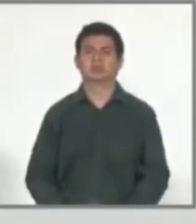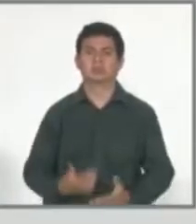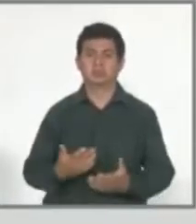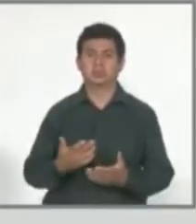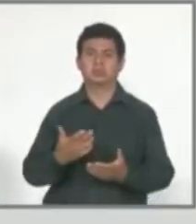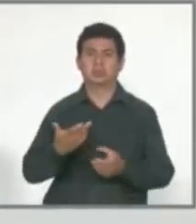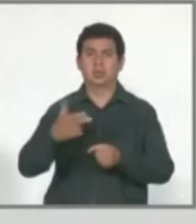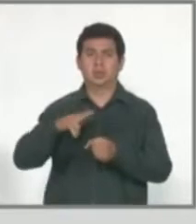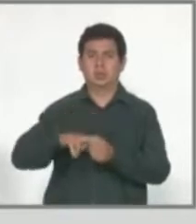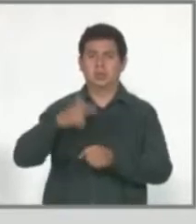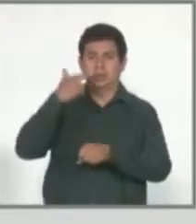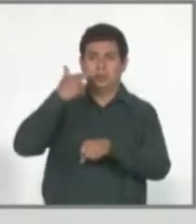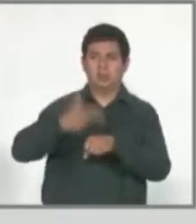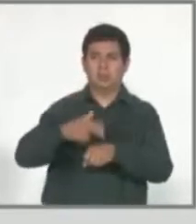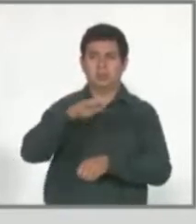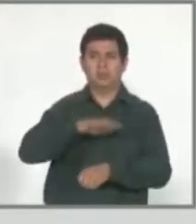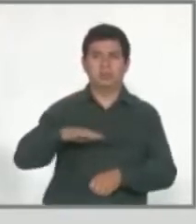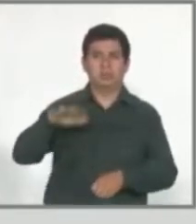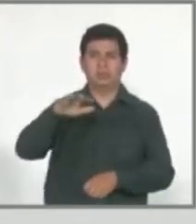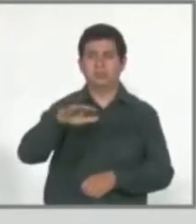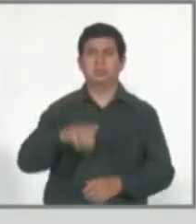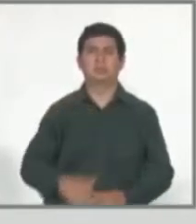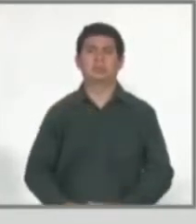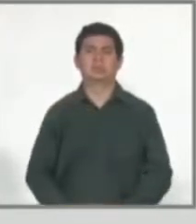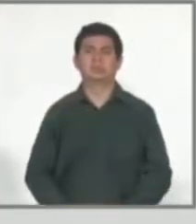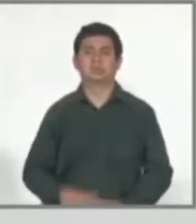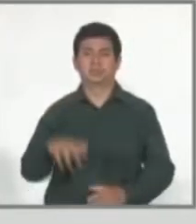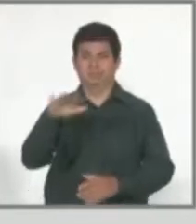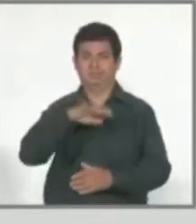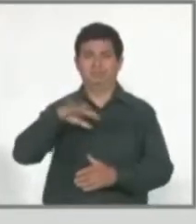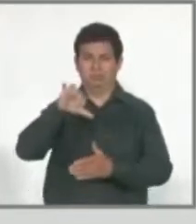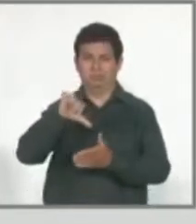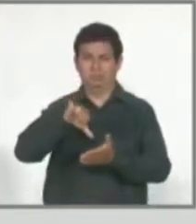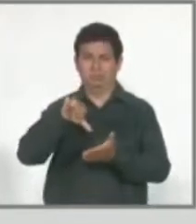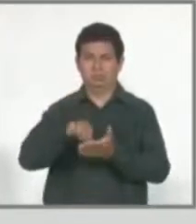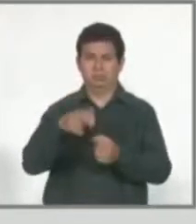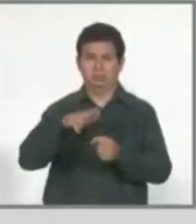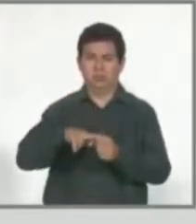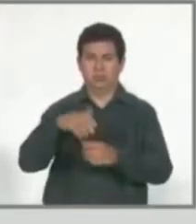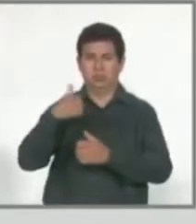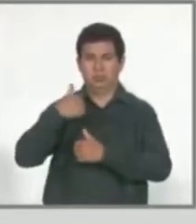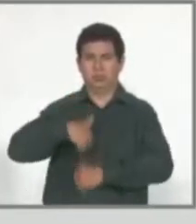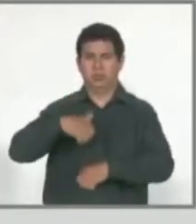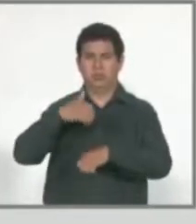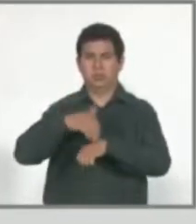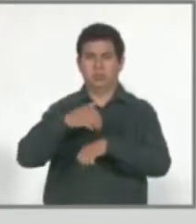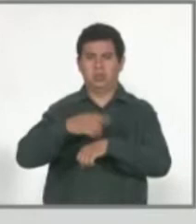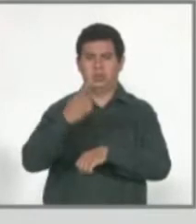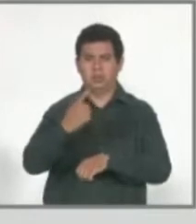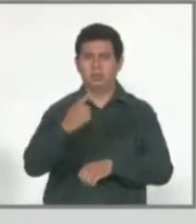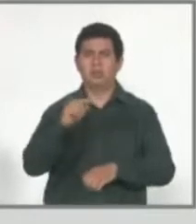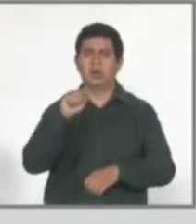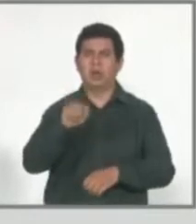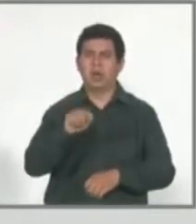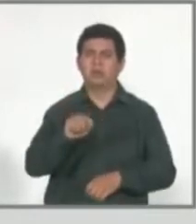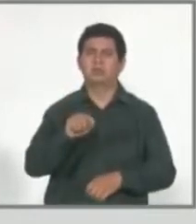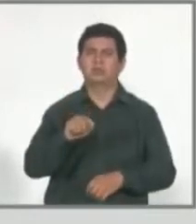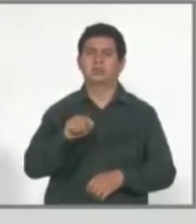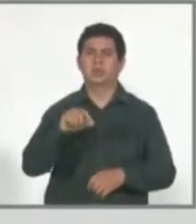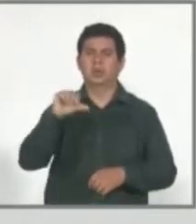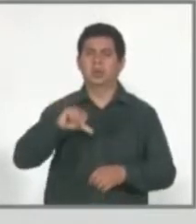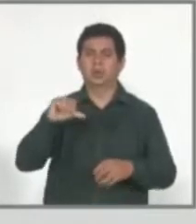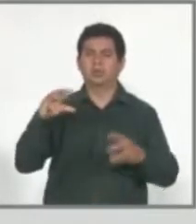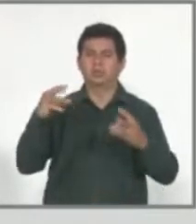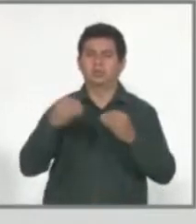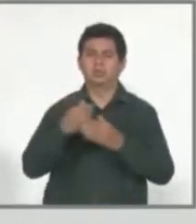jurisdiccional el reporte en valle central es jurisdicción número 1 tenemos al día